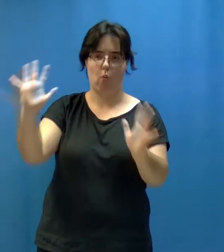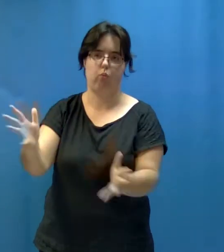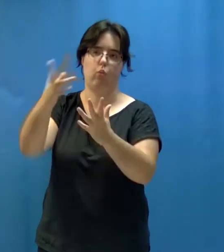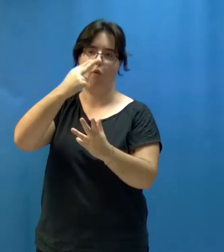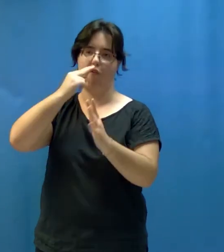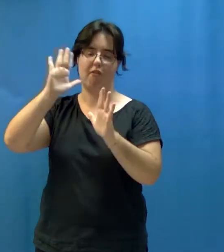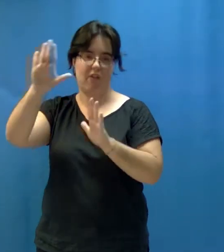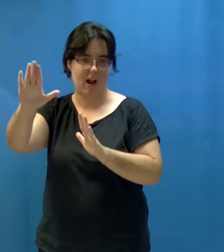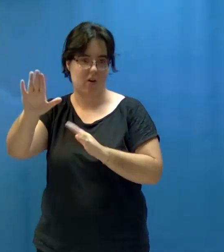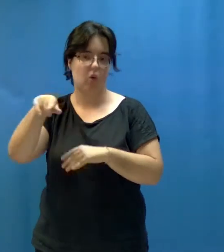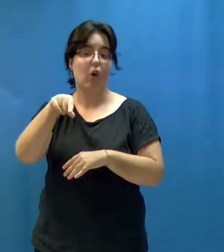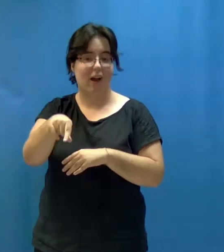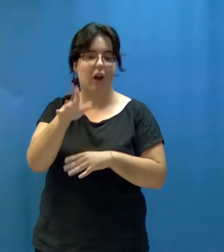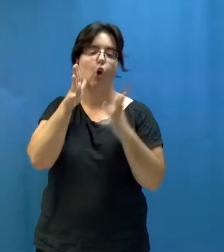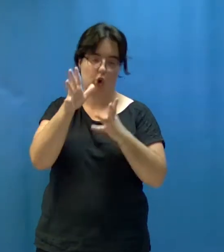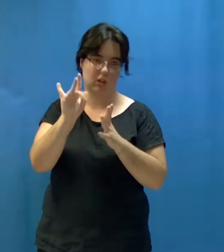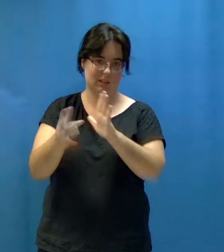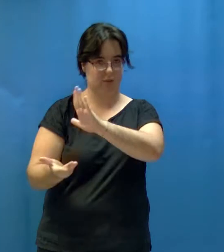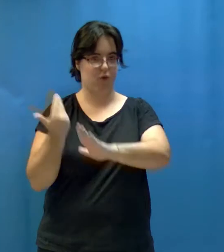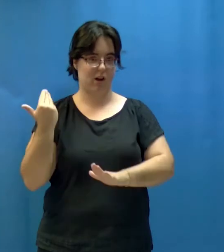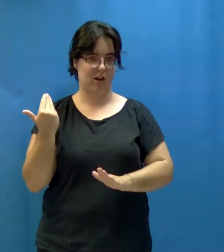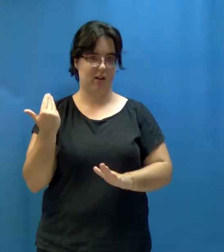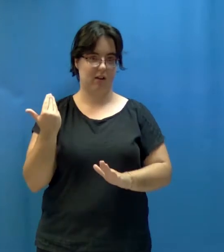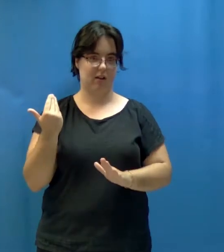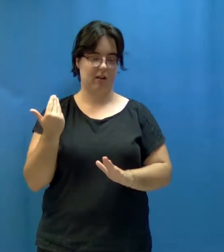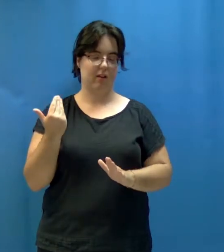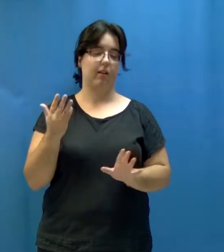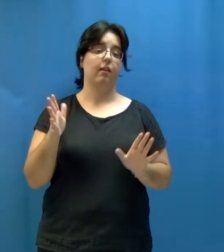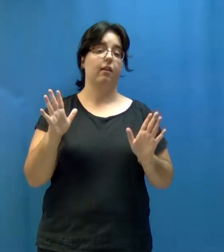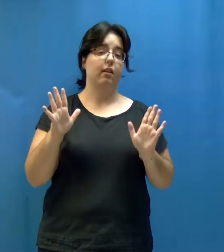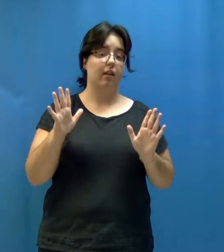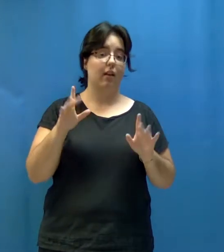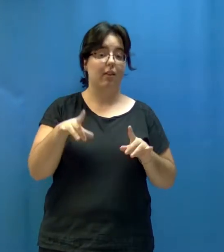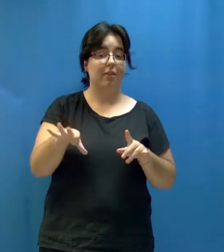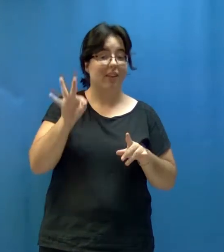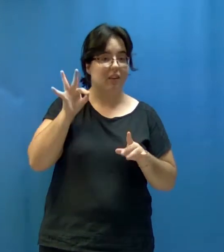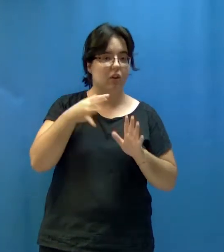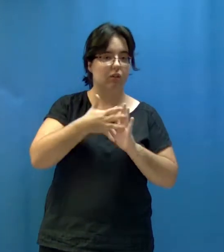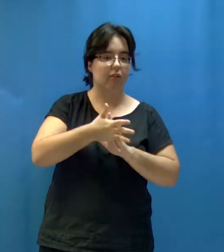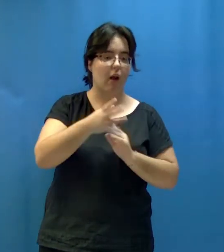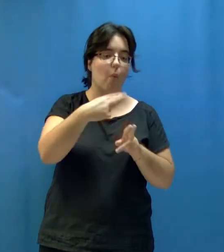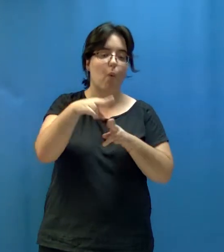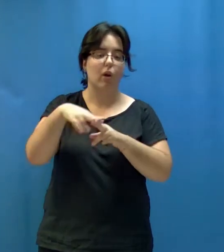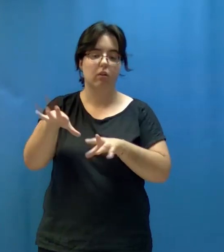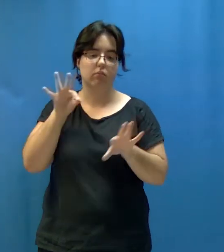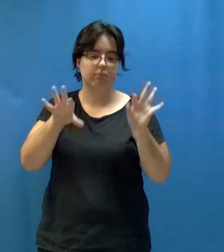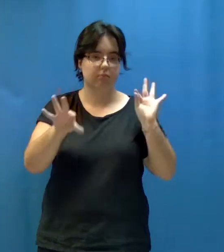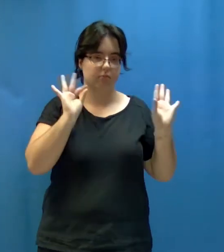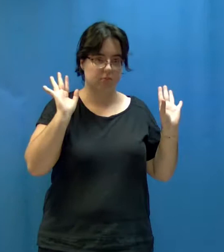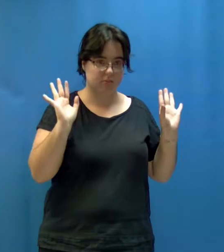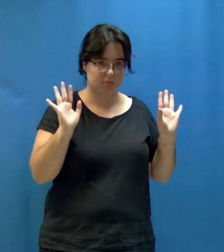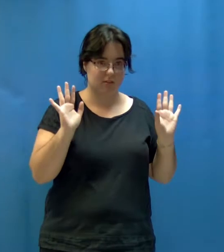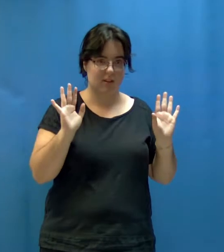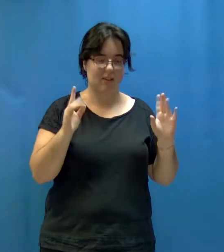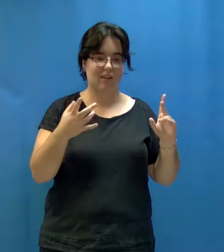franquista, es recomana la seva retirada. En tot cas, la decisió se trata d'una opció política i discrecional, enmarcat